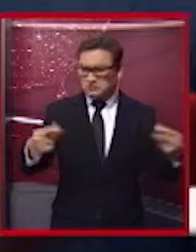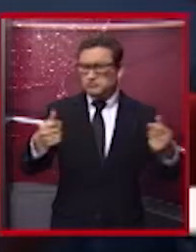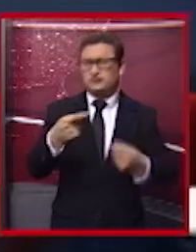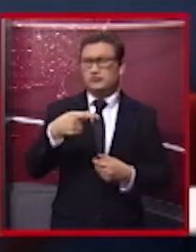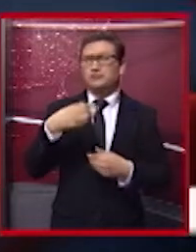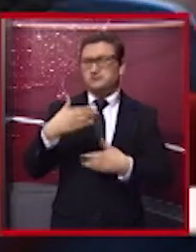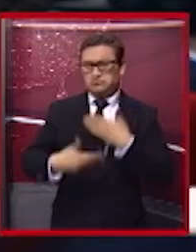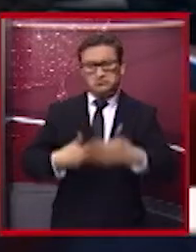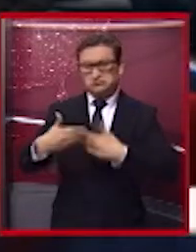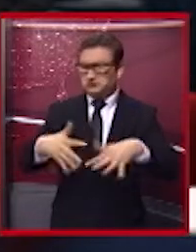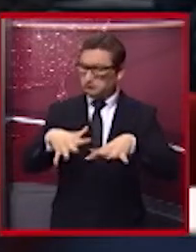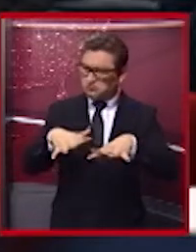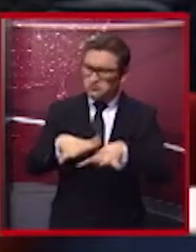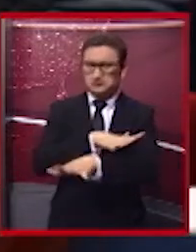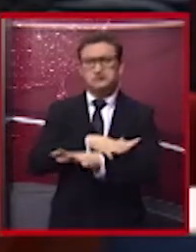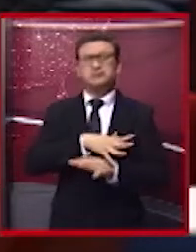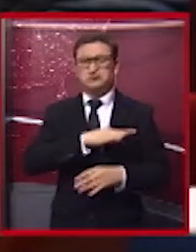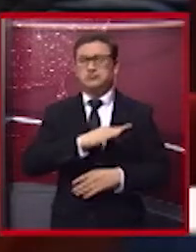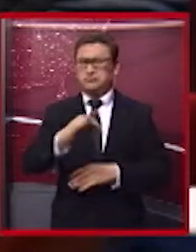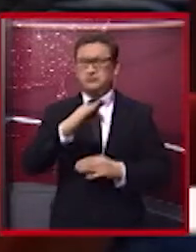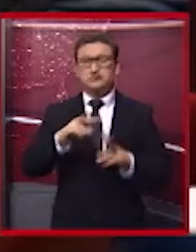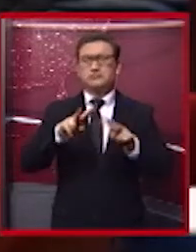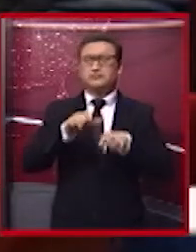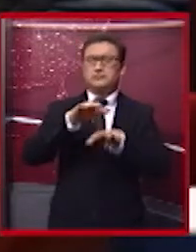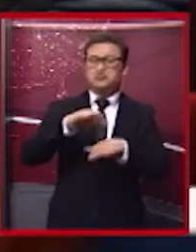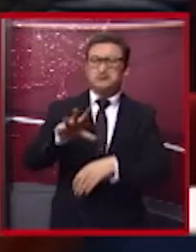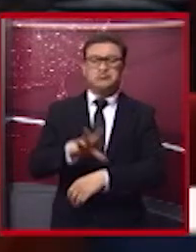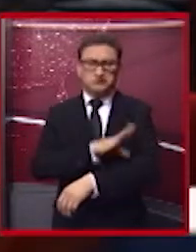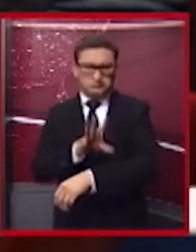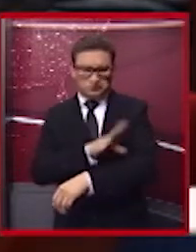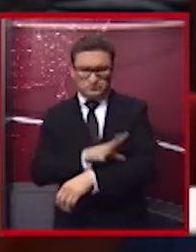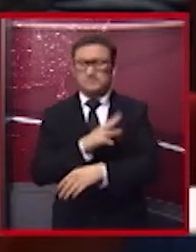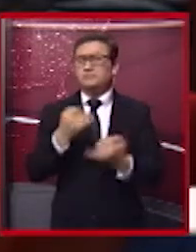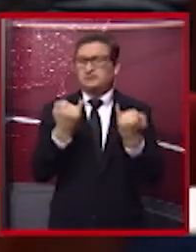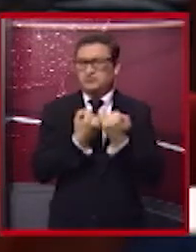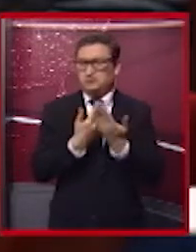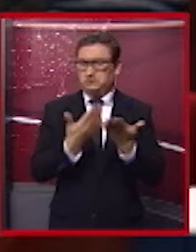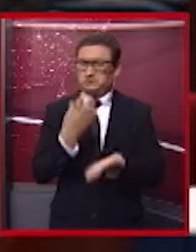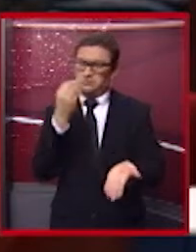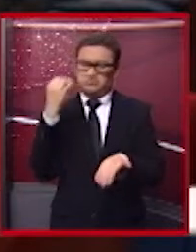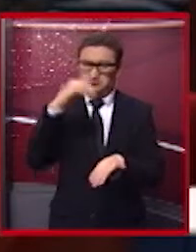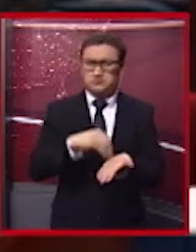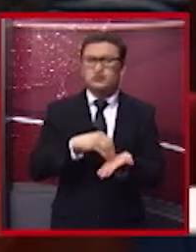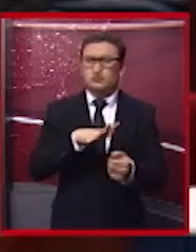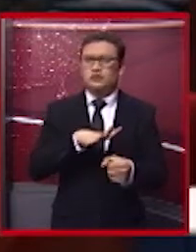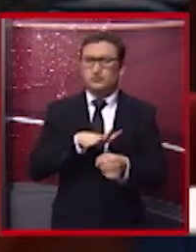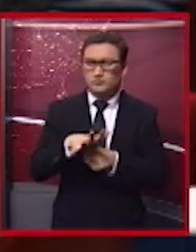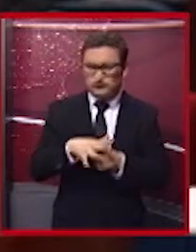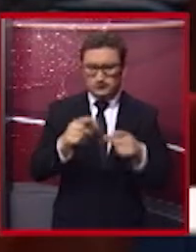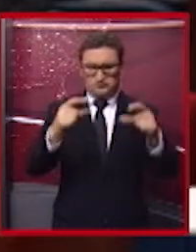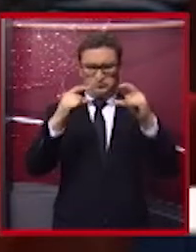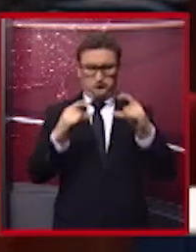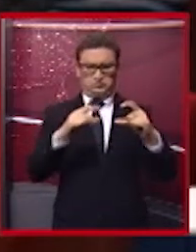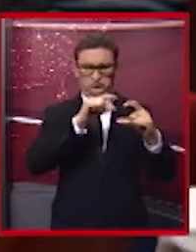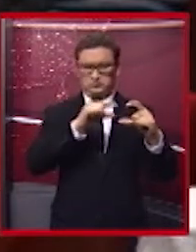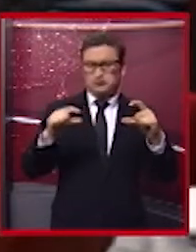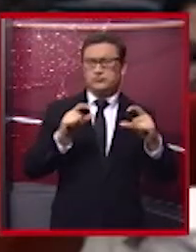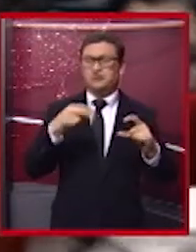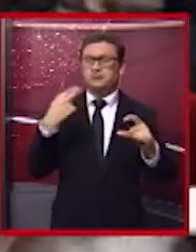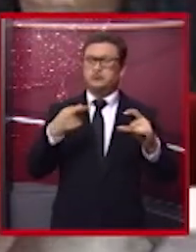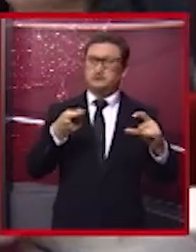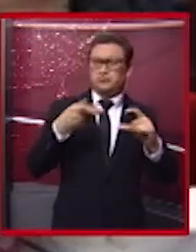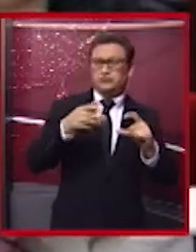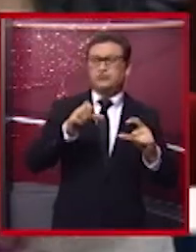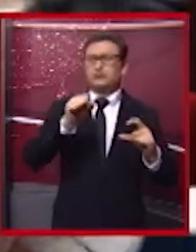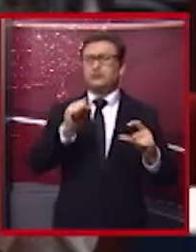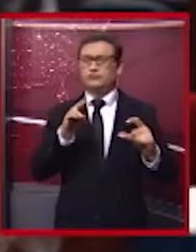logró cambios sustanciales en el capítulo energético, donde se incluye lo que hoy conocemos como el párrafo soberanista, el